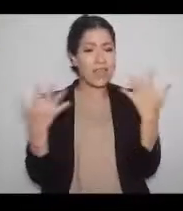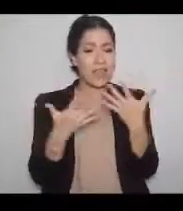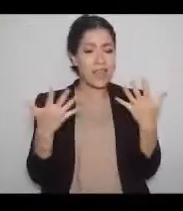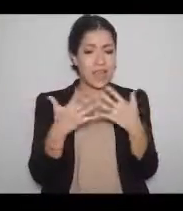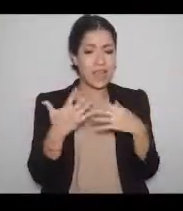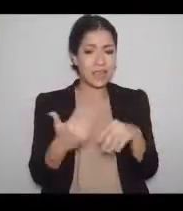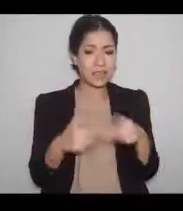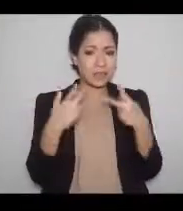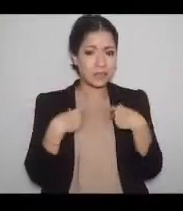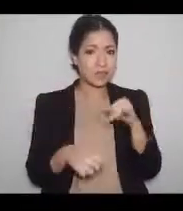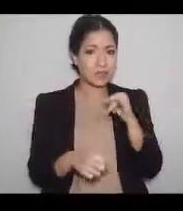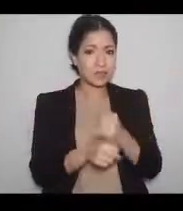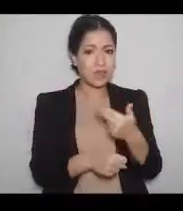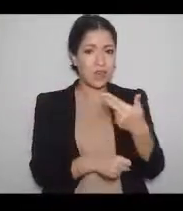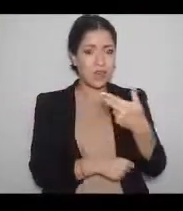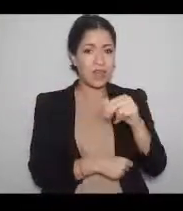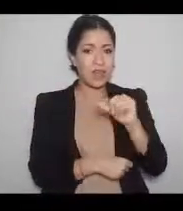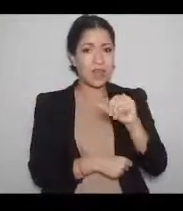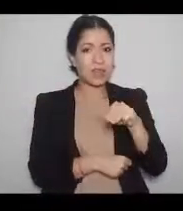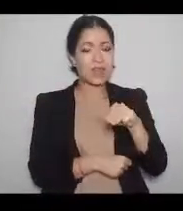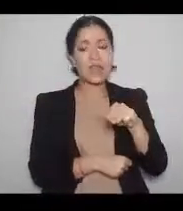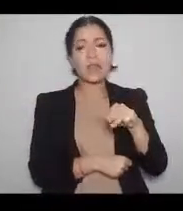Por primera vez me da gusto que alguien